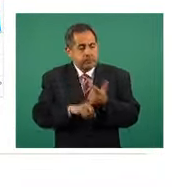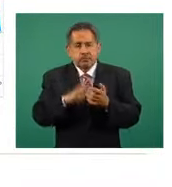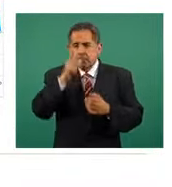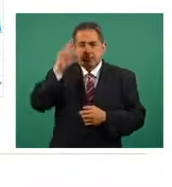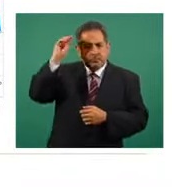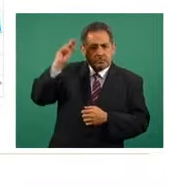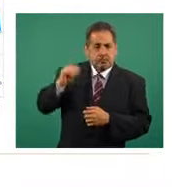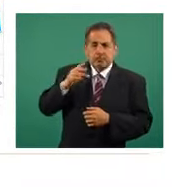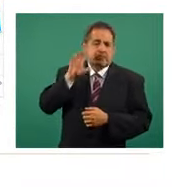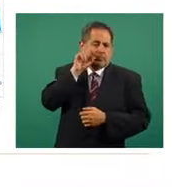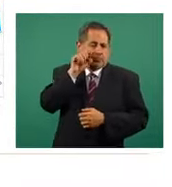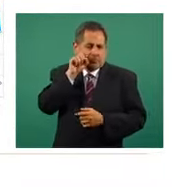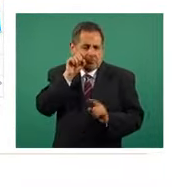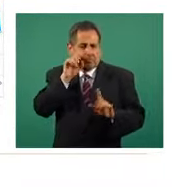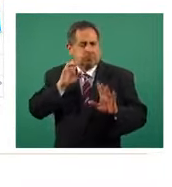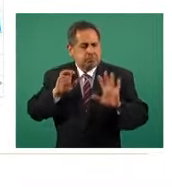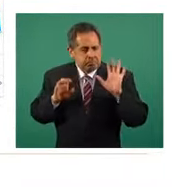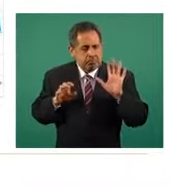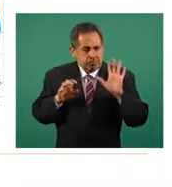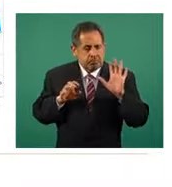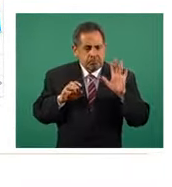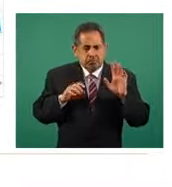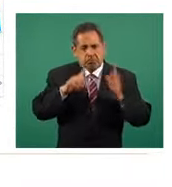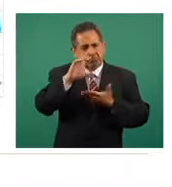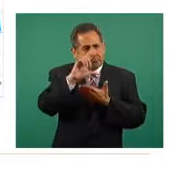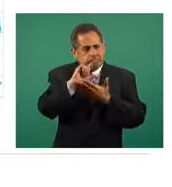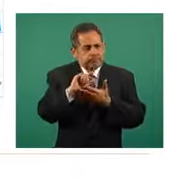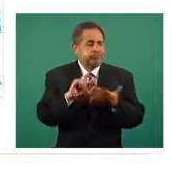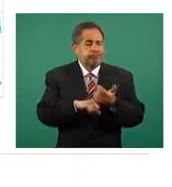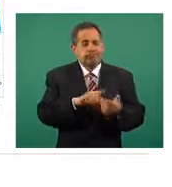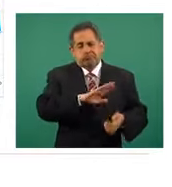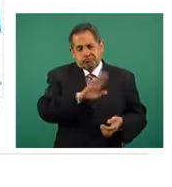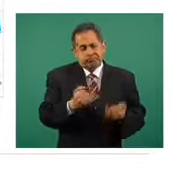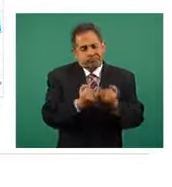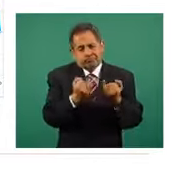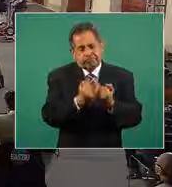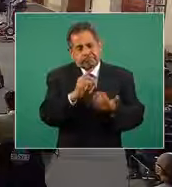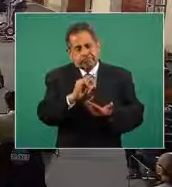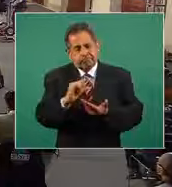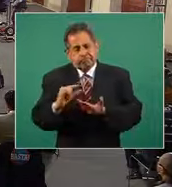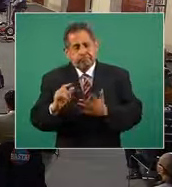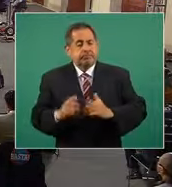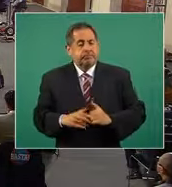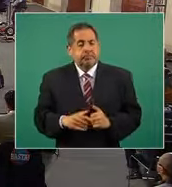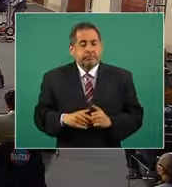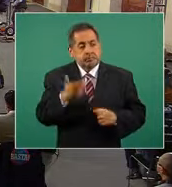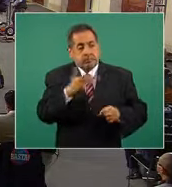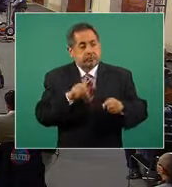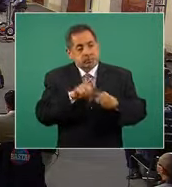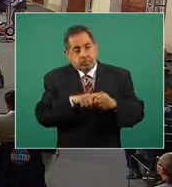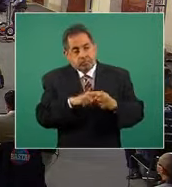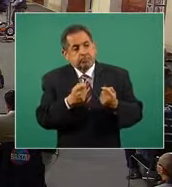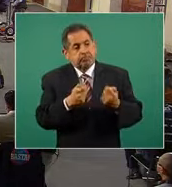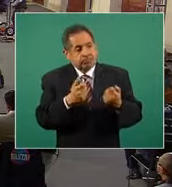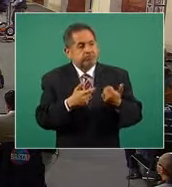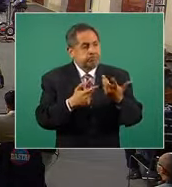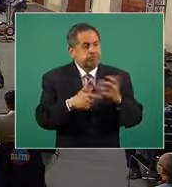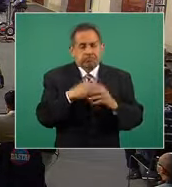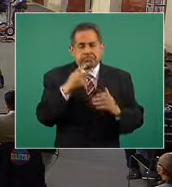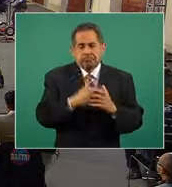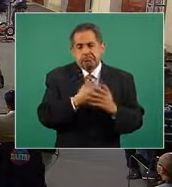y hay consistencia en los casos, en las defunciones, la siguiente, y en la hospitalización.